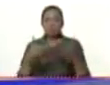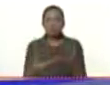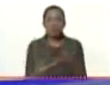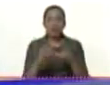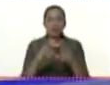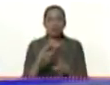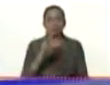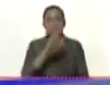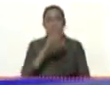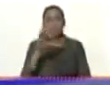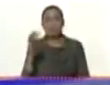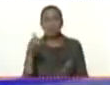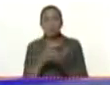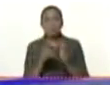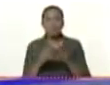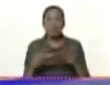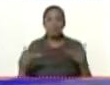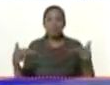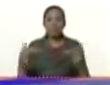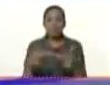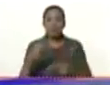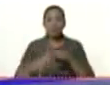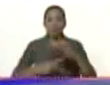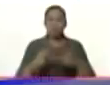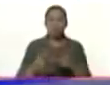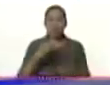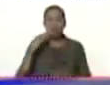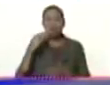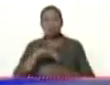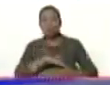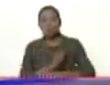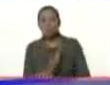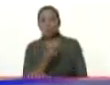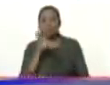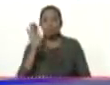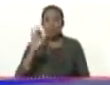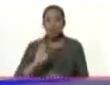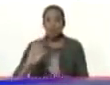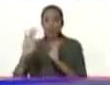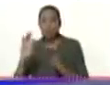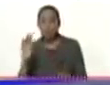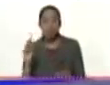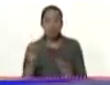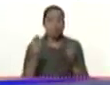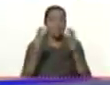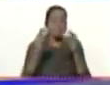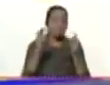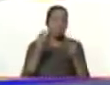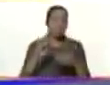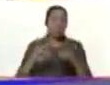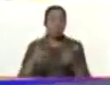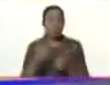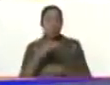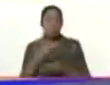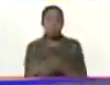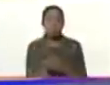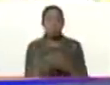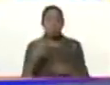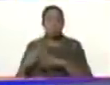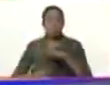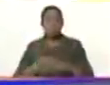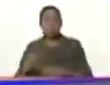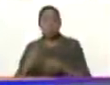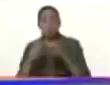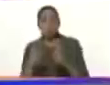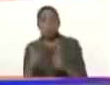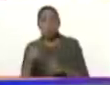las 35.000 hectáreas productivas a las universidades del país de inmediato para los proyectos